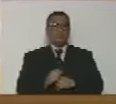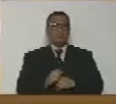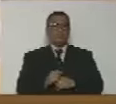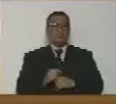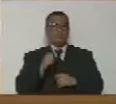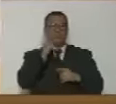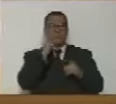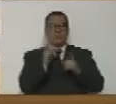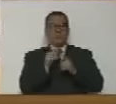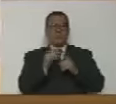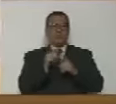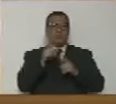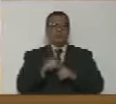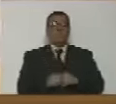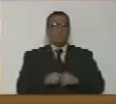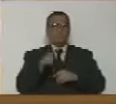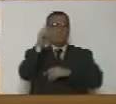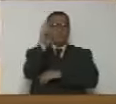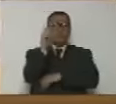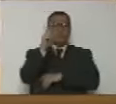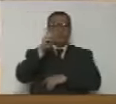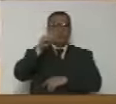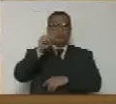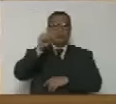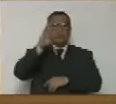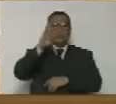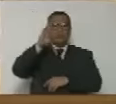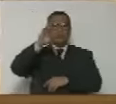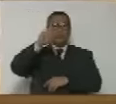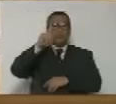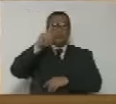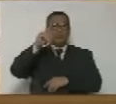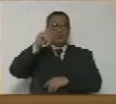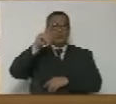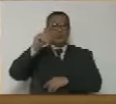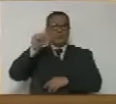Voy a dejar en el derecho de palabra a la diputada Blanca Ecaut.